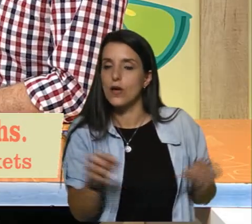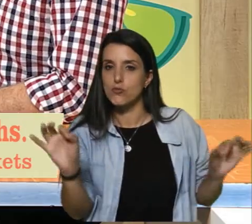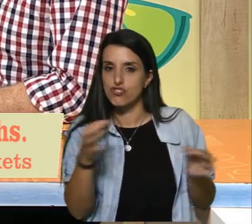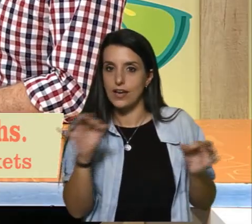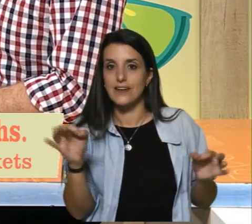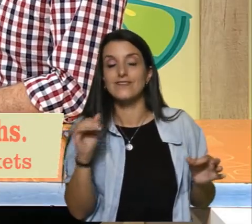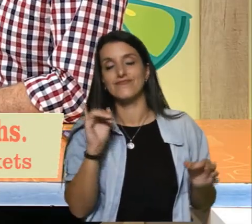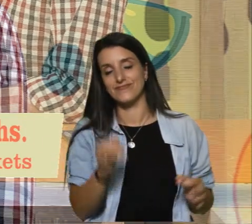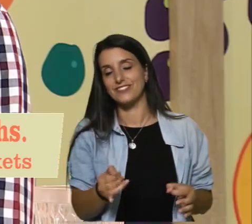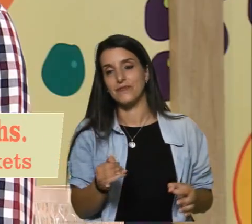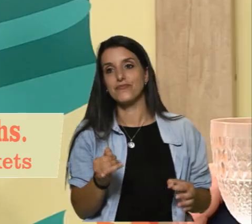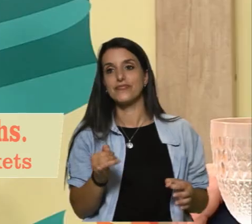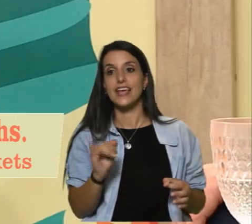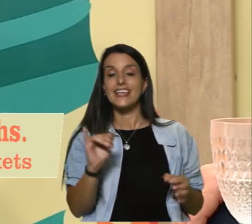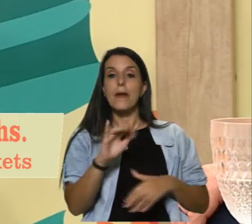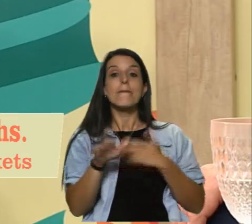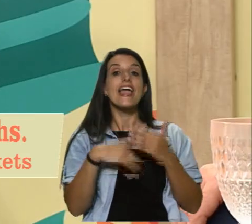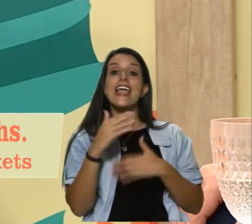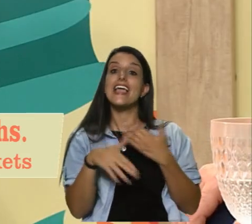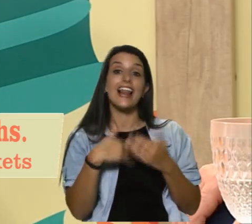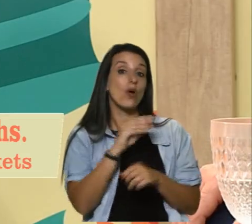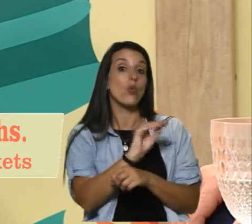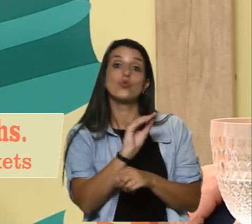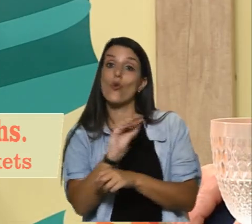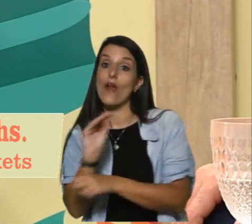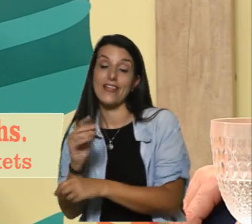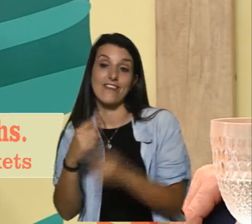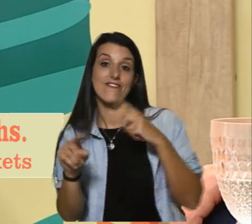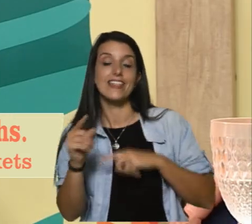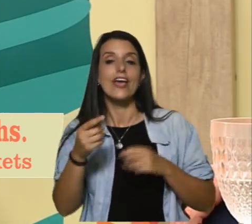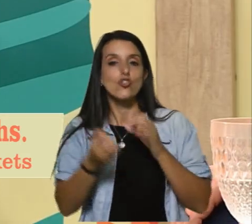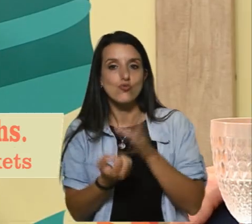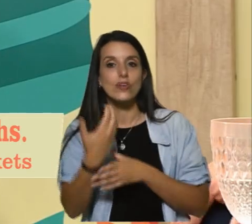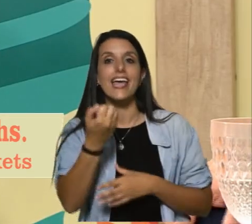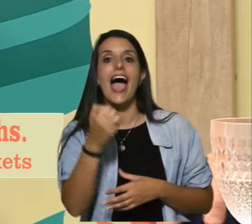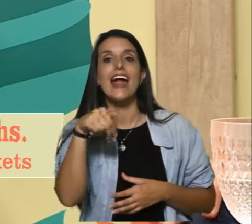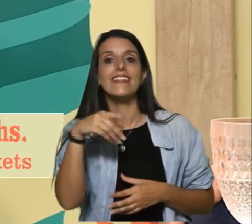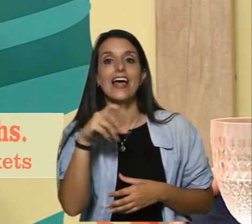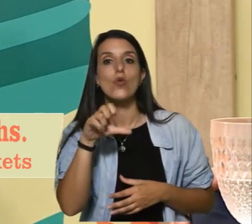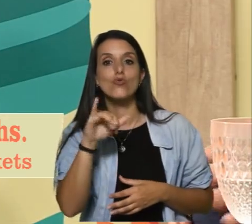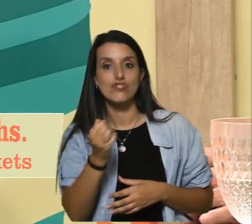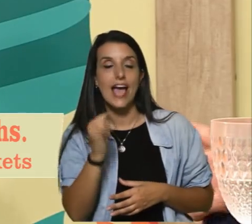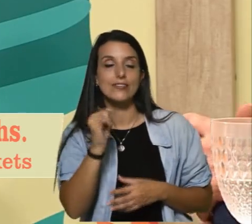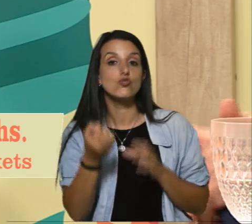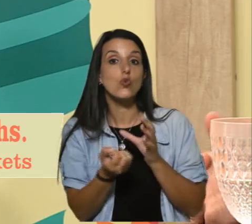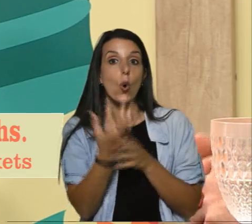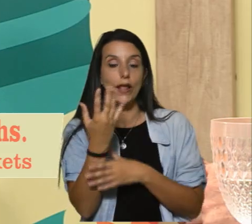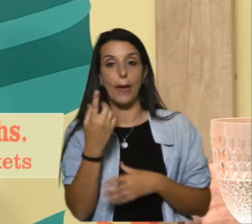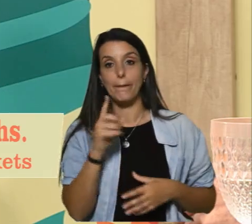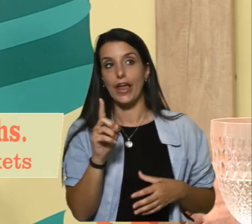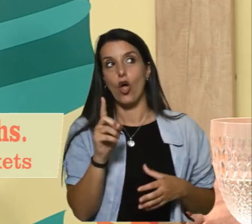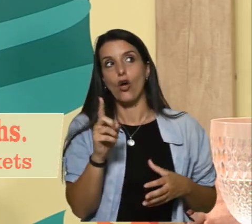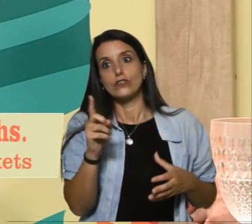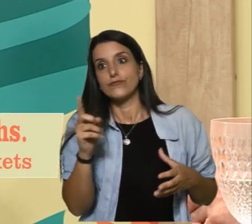¿no? Es una mezcla de muchas culturas. Se dio en Andalucía, casualmente, y bueno, y ahí fue que,